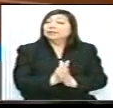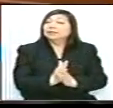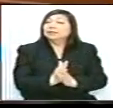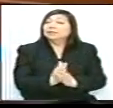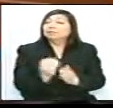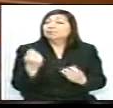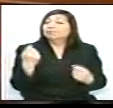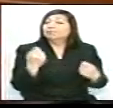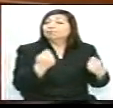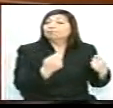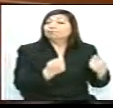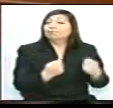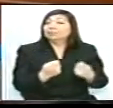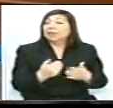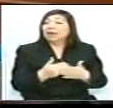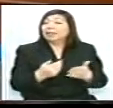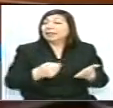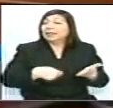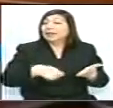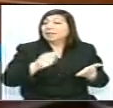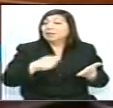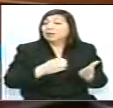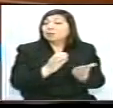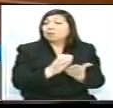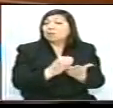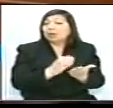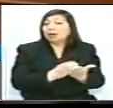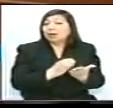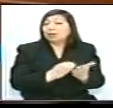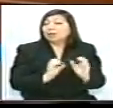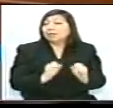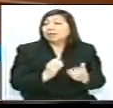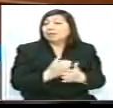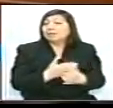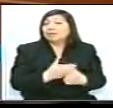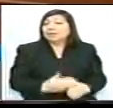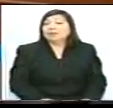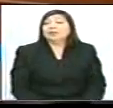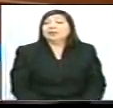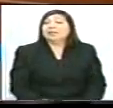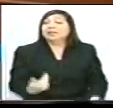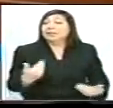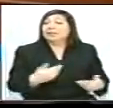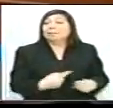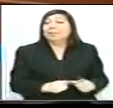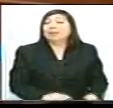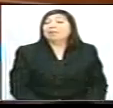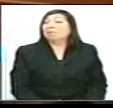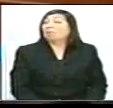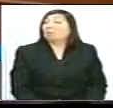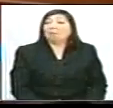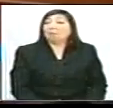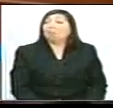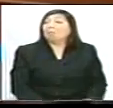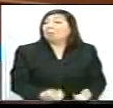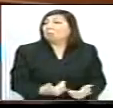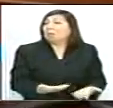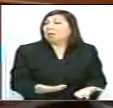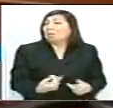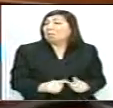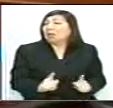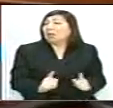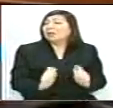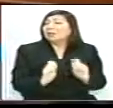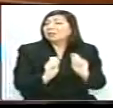las inversiones hechas antes de la firma del contrato, si es que son parte del plan de inversiones, que parece de sentido común. Si se